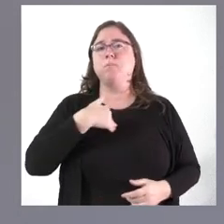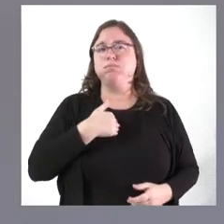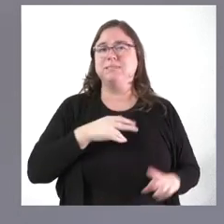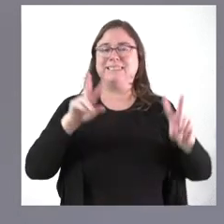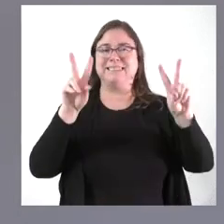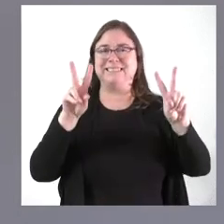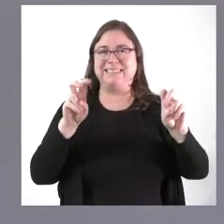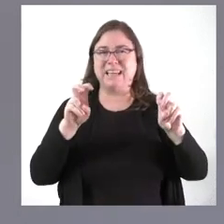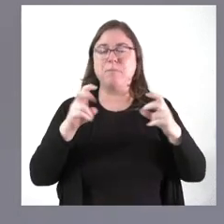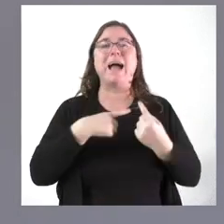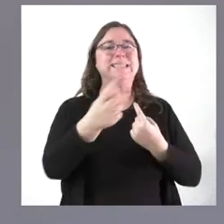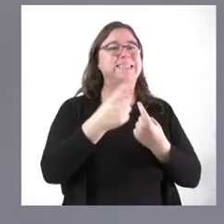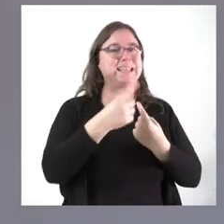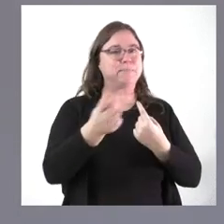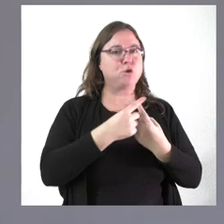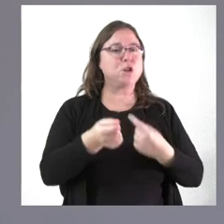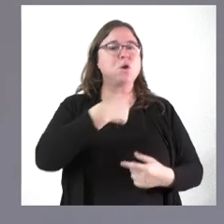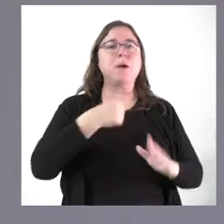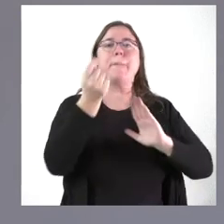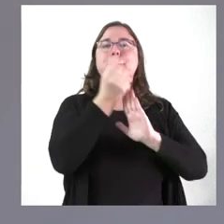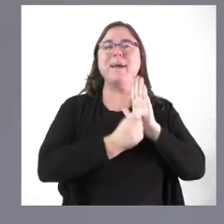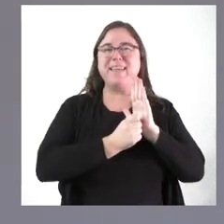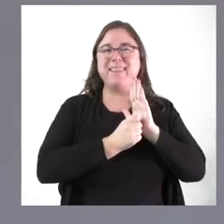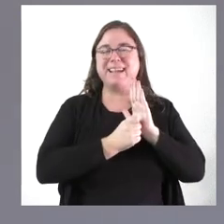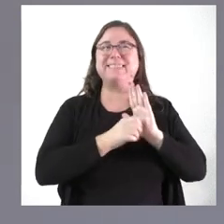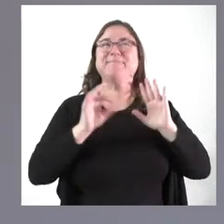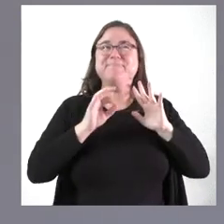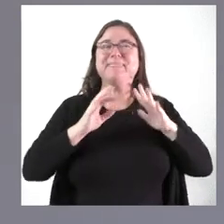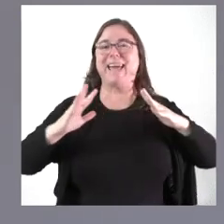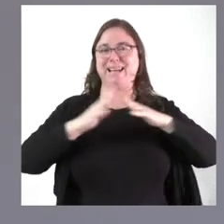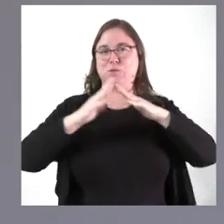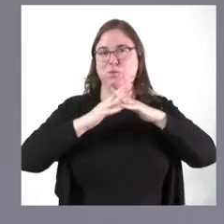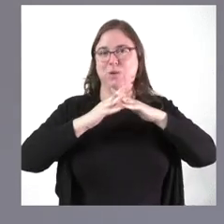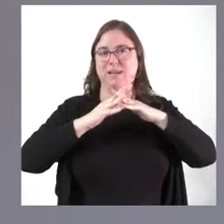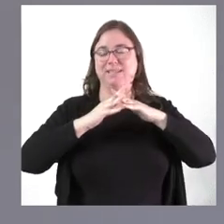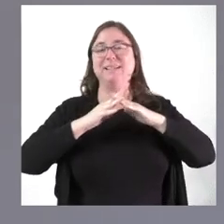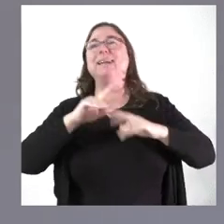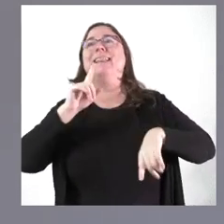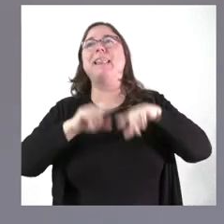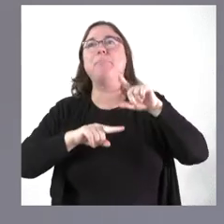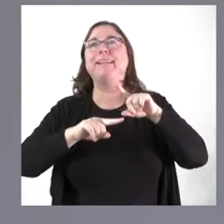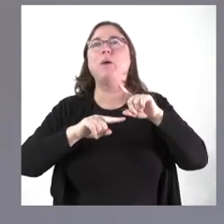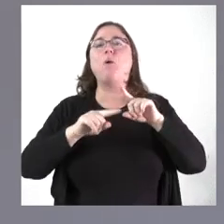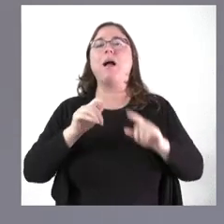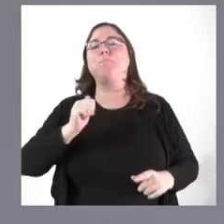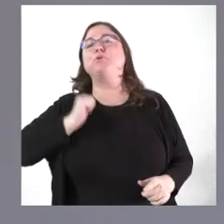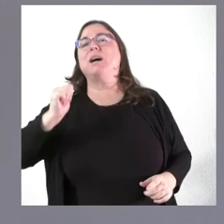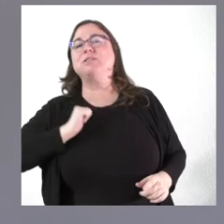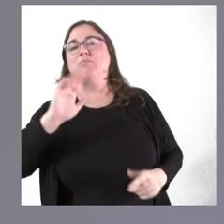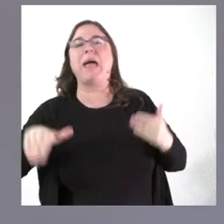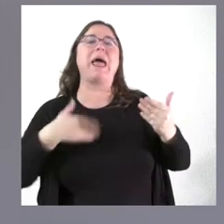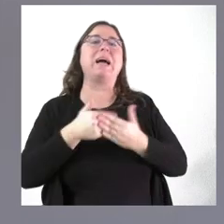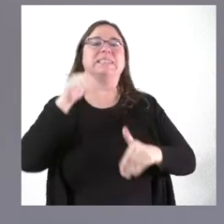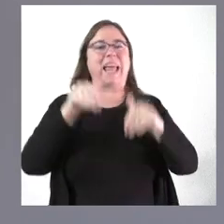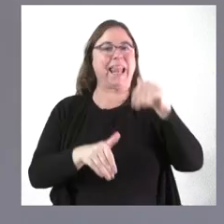del transporte de medidas estructurales por encima de las medias coyunturales Hasta que venga las próximas elecciones